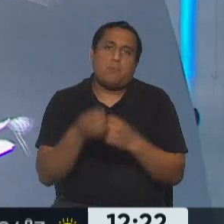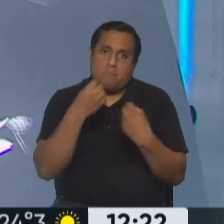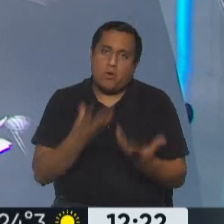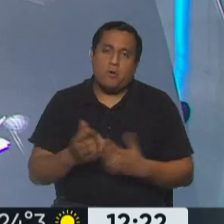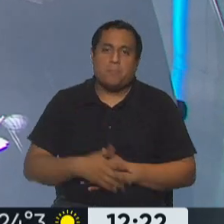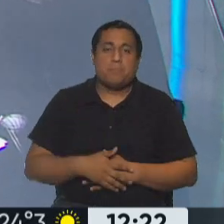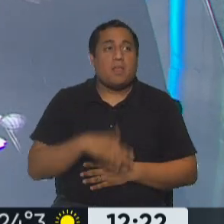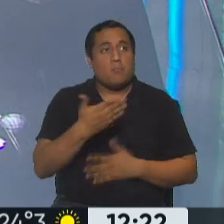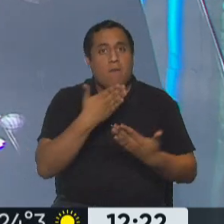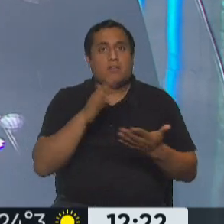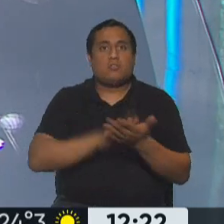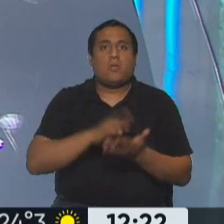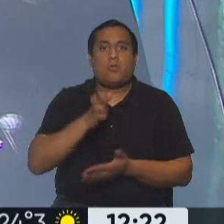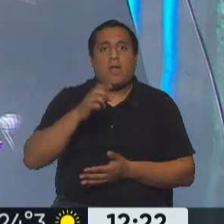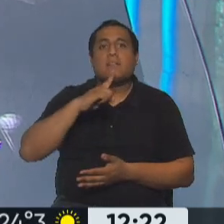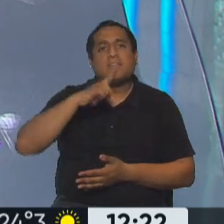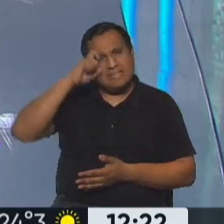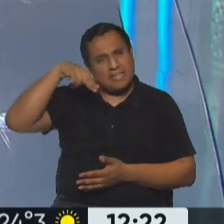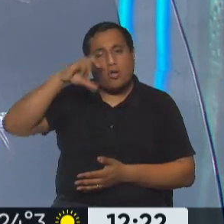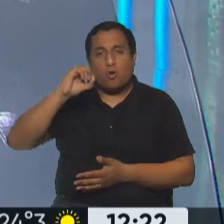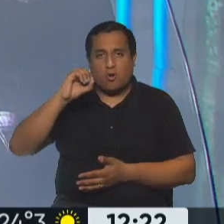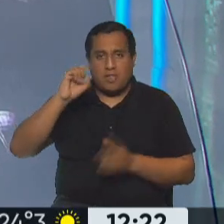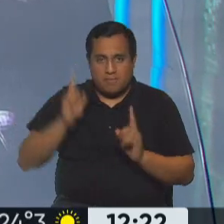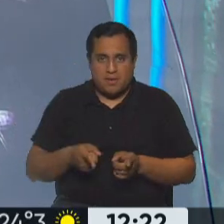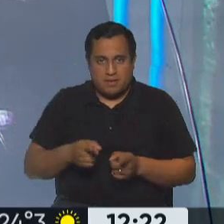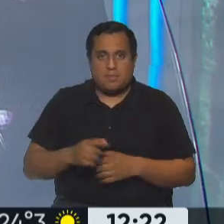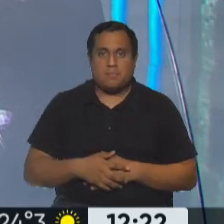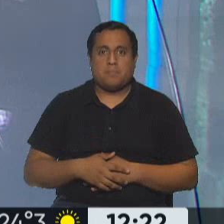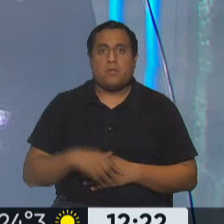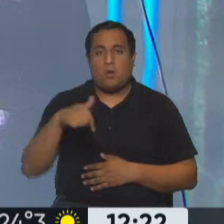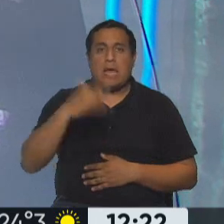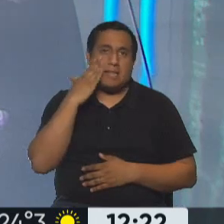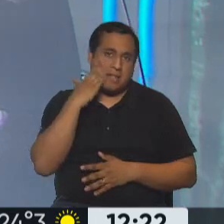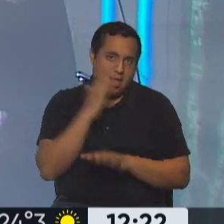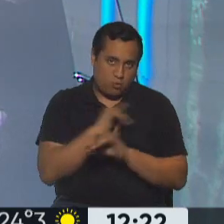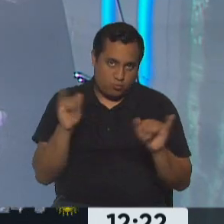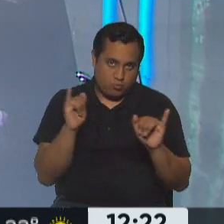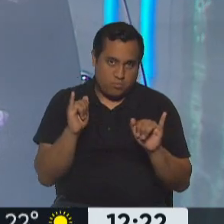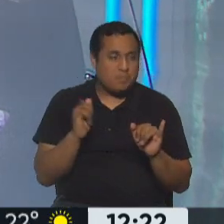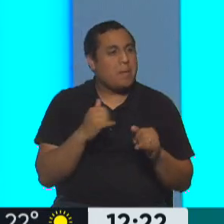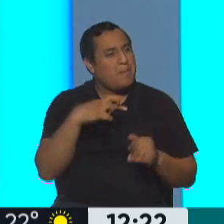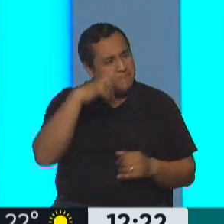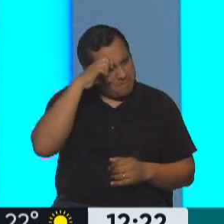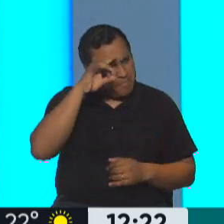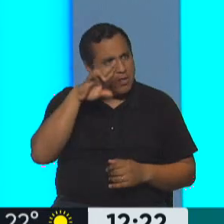Raúl? Hablamos del dólar tecno. Que también ¿Qué te parece? Dentro del mismo paquete. Y esta tarde también se anuncia. Sí, señor. Pedro, gracias,